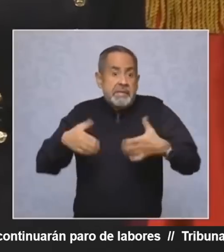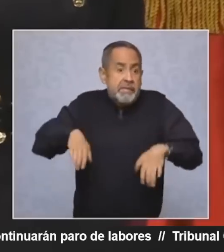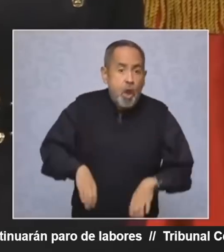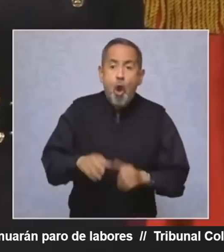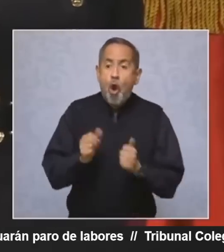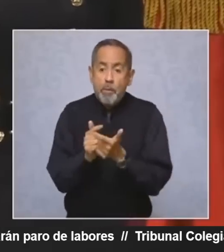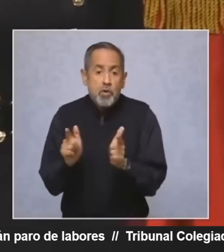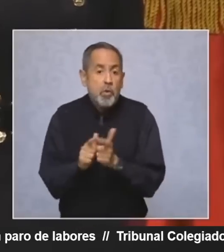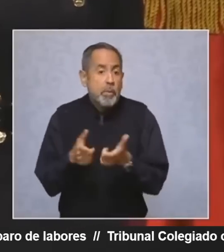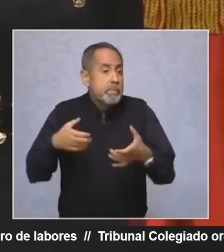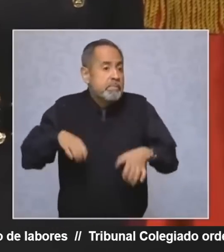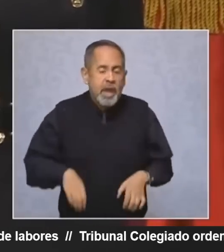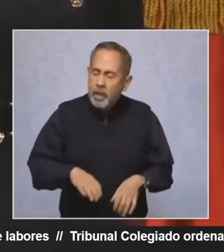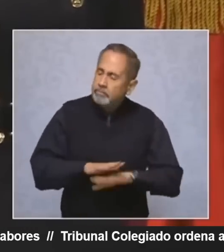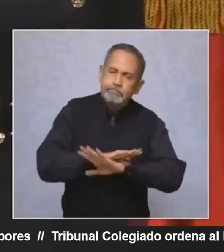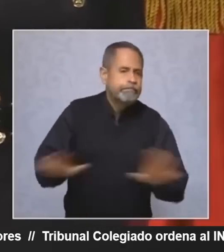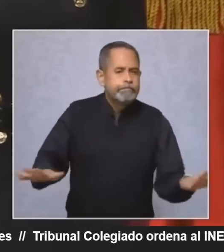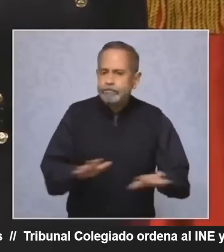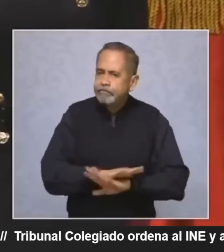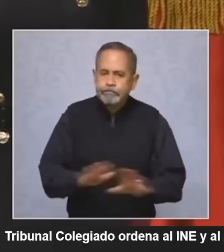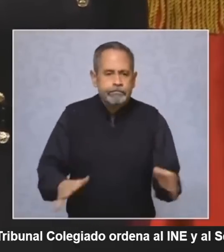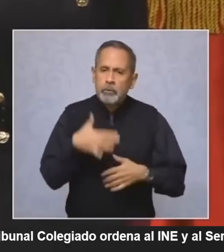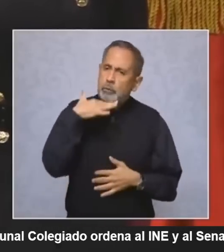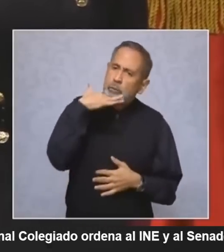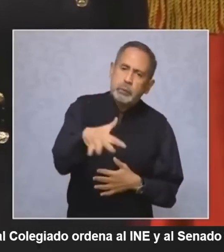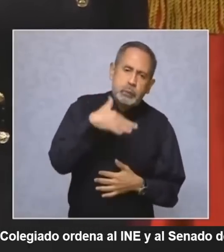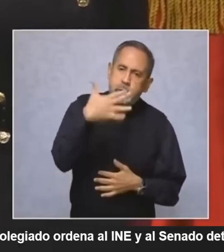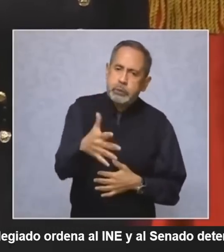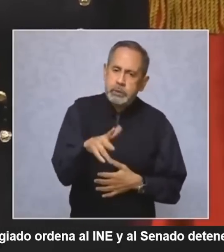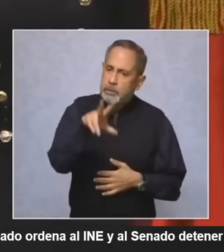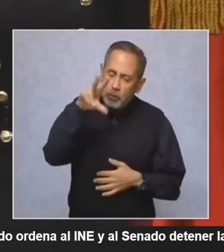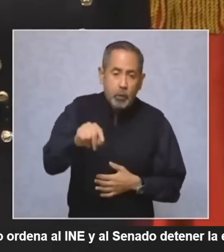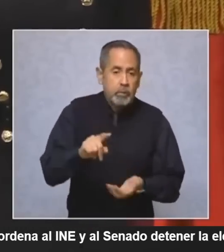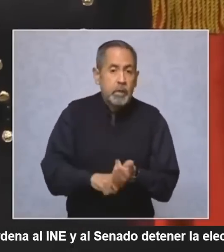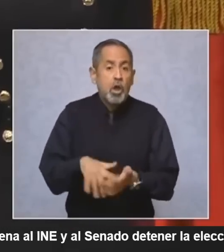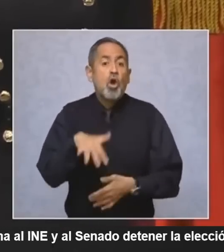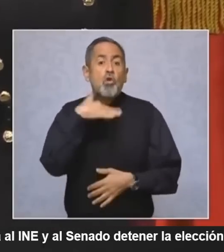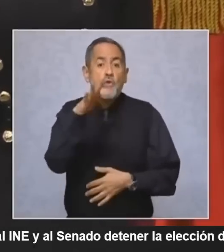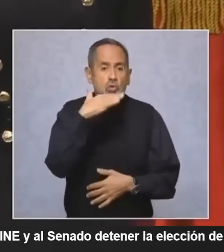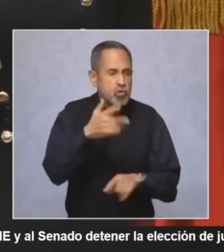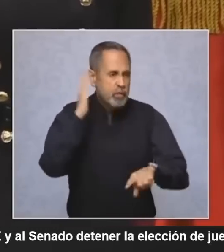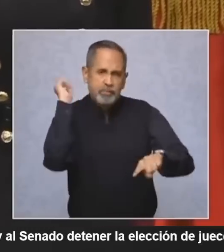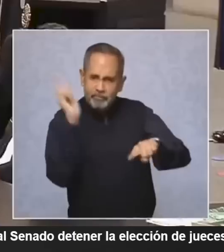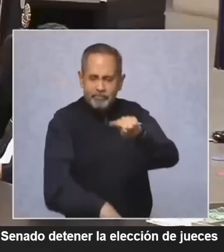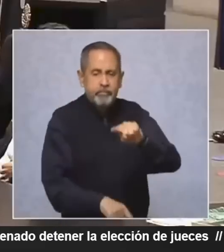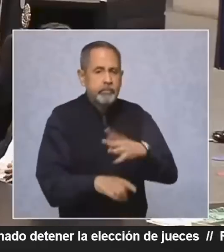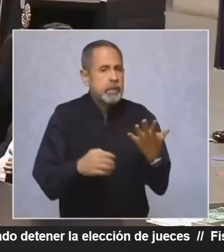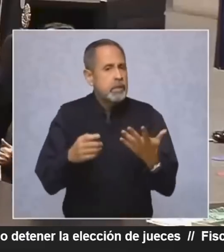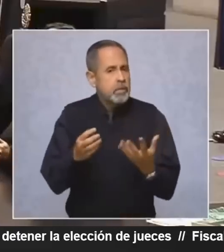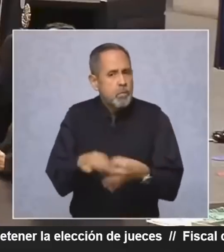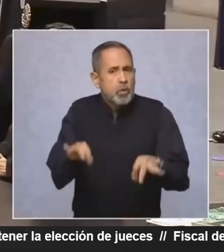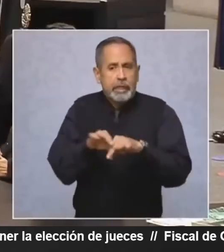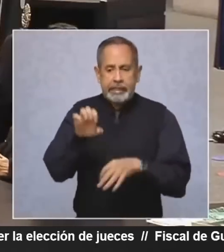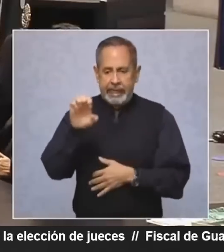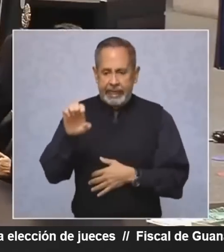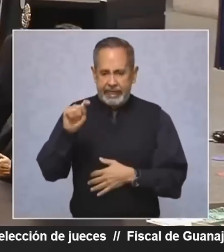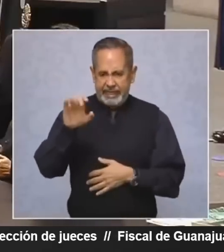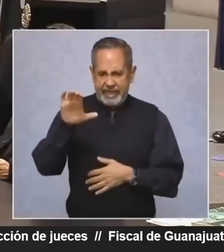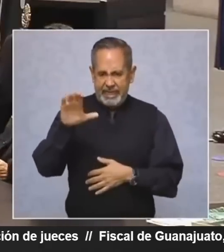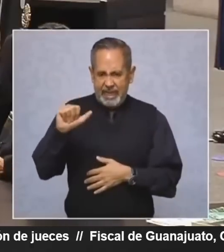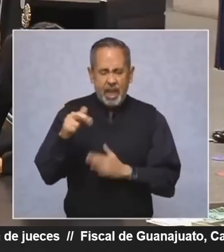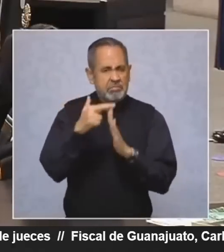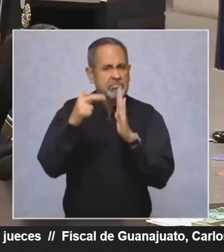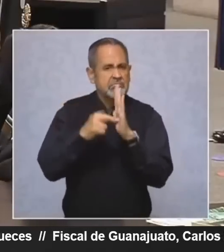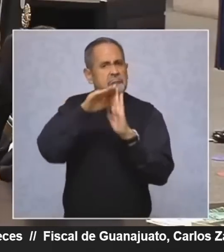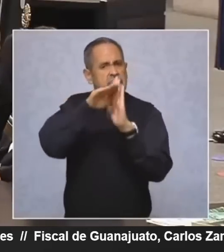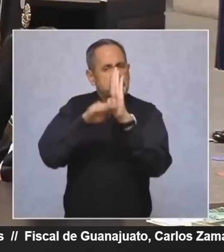un grupo ensucia el servicio público. La corrupción debe combatirse por ética y por principios,